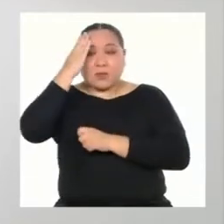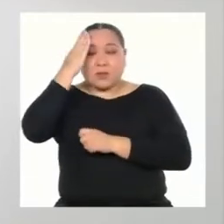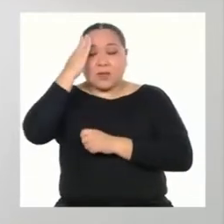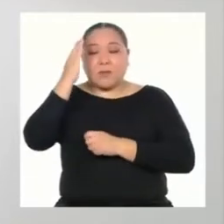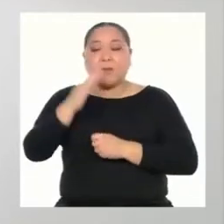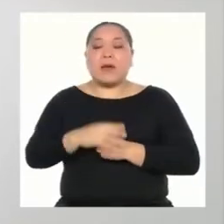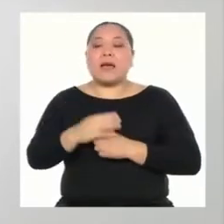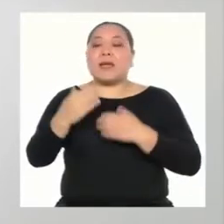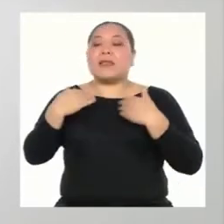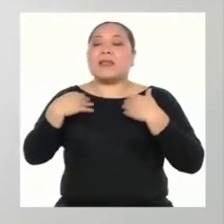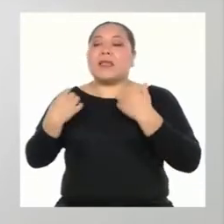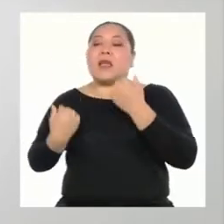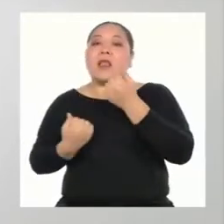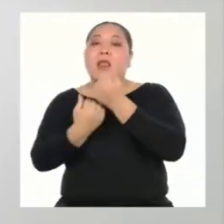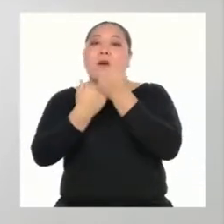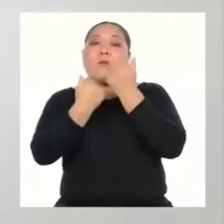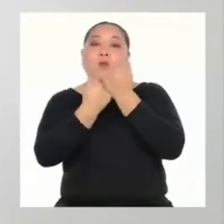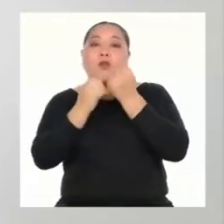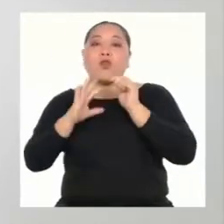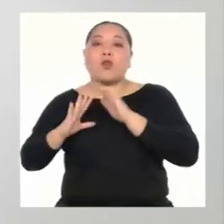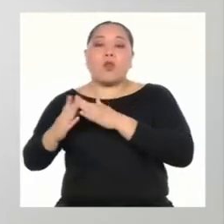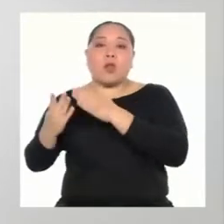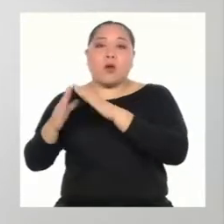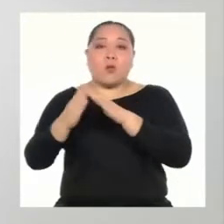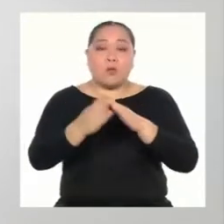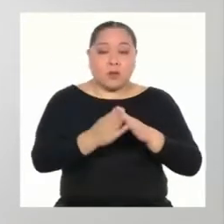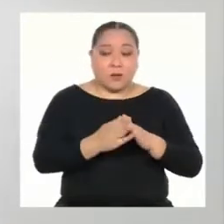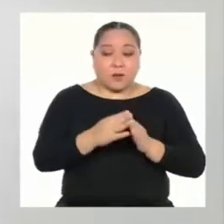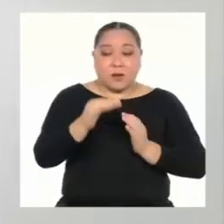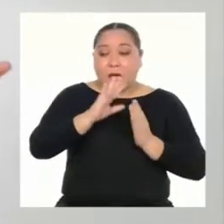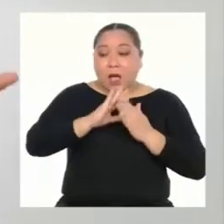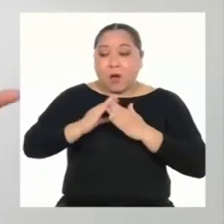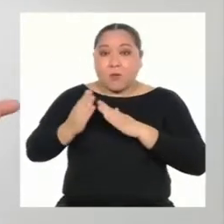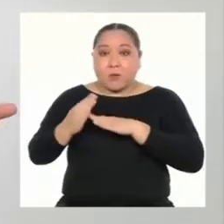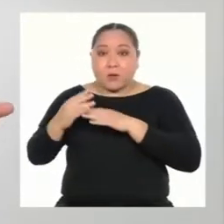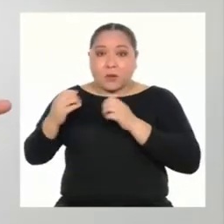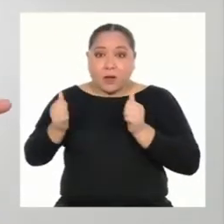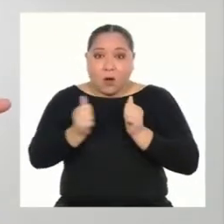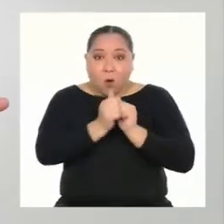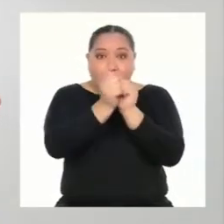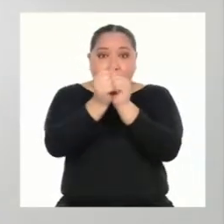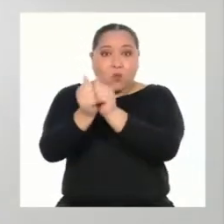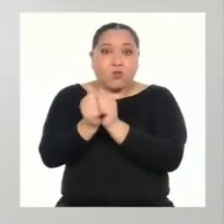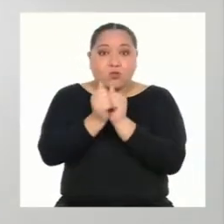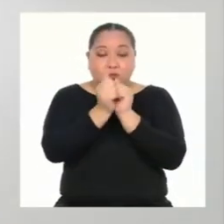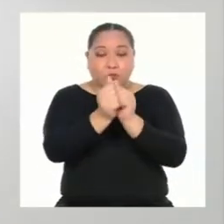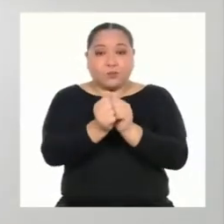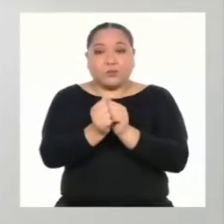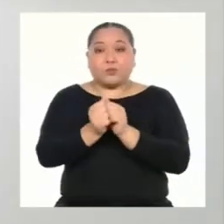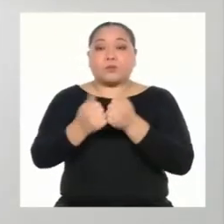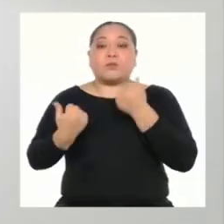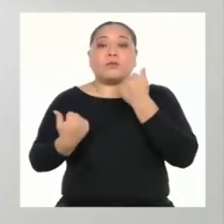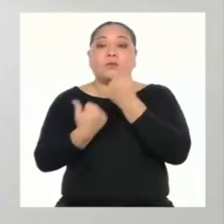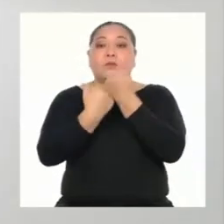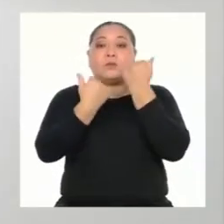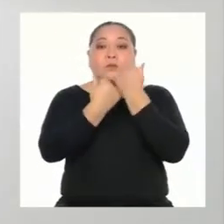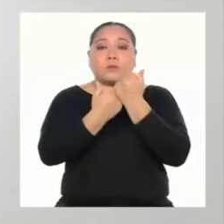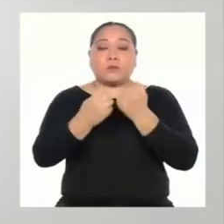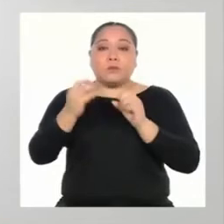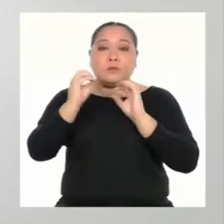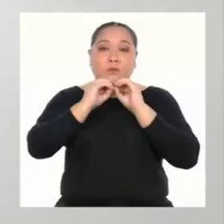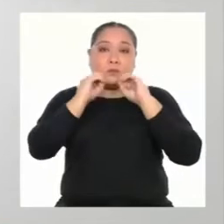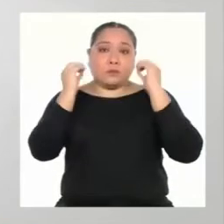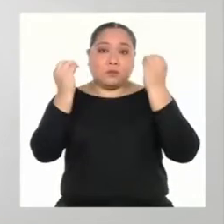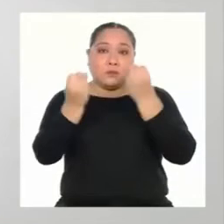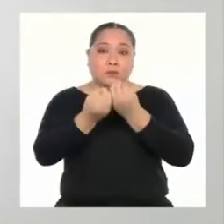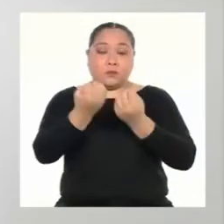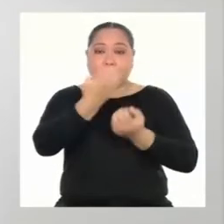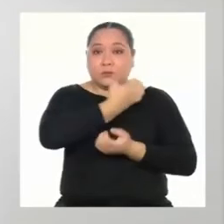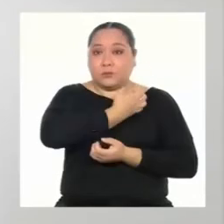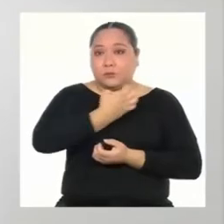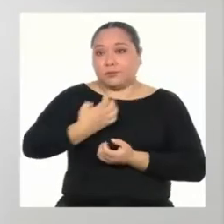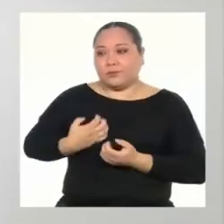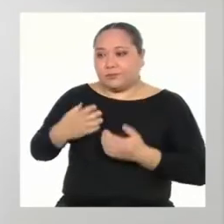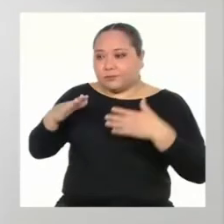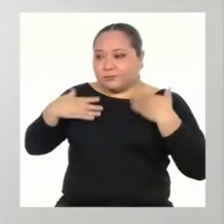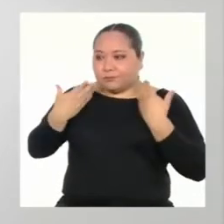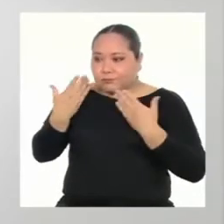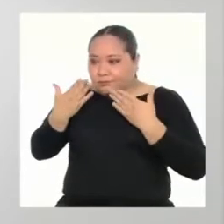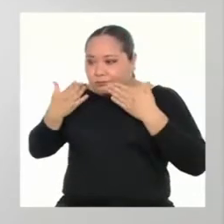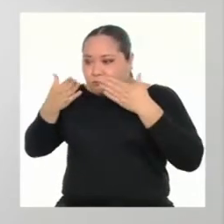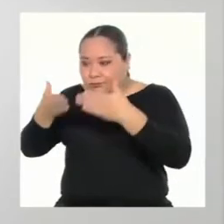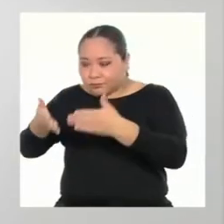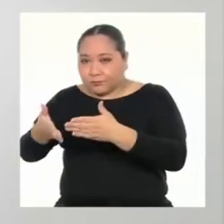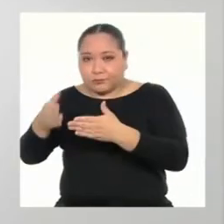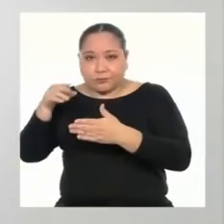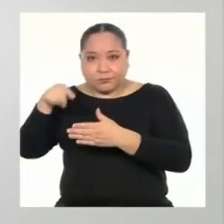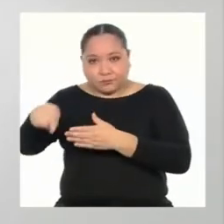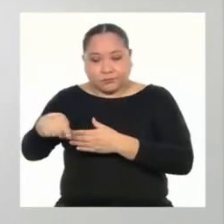de los miembros de la comunidad. La comunidad organizada, con el apoyo de las instituciones del Estado, puede intervenir